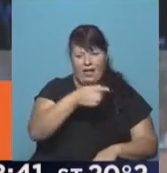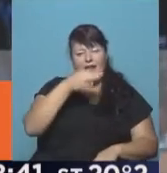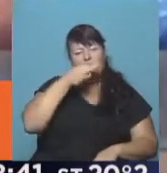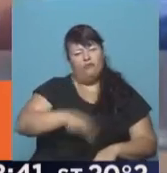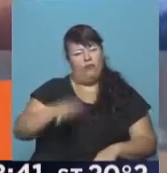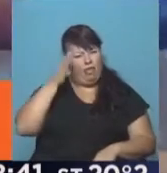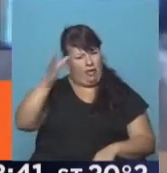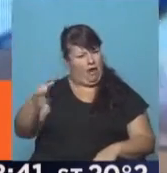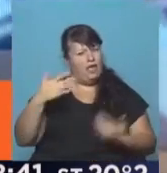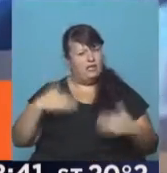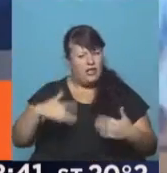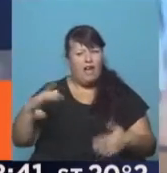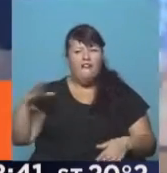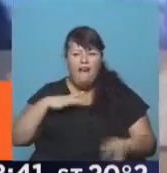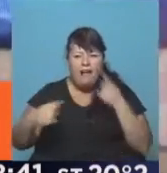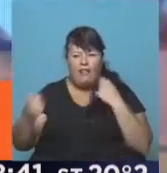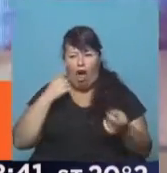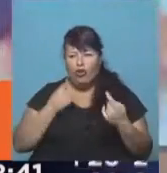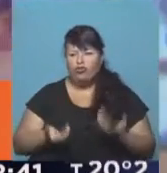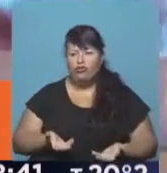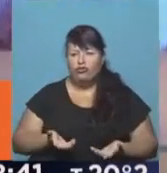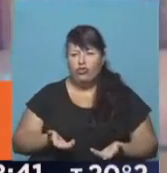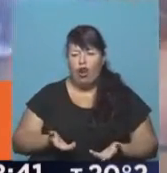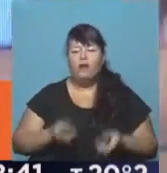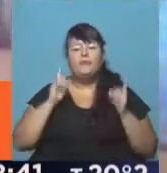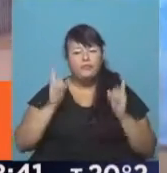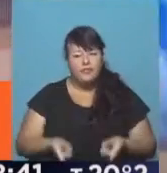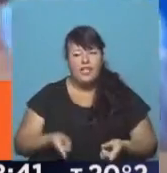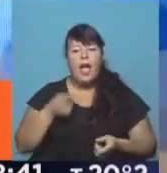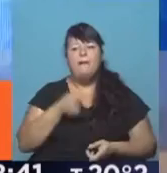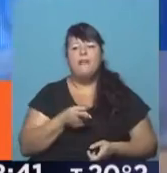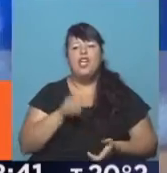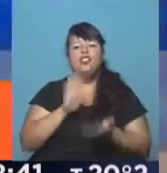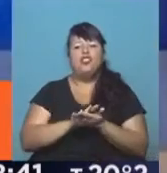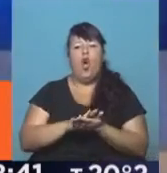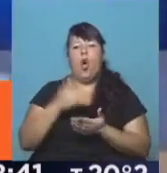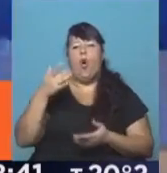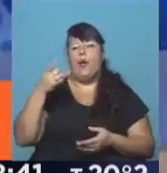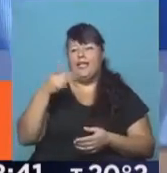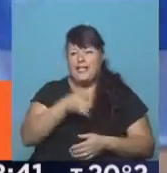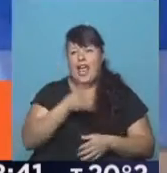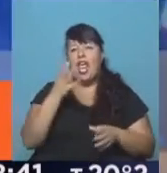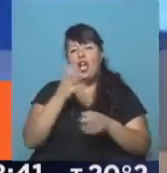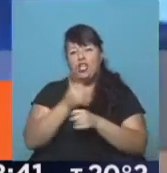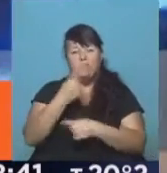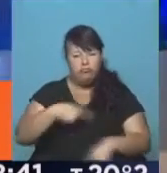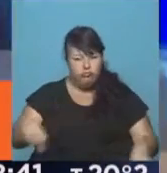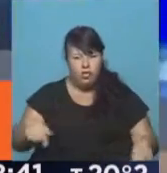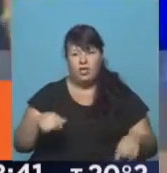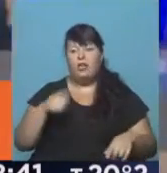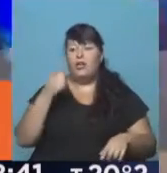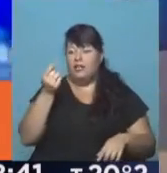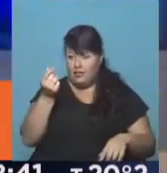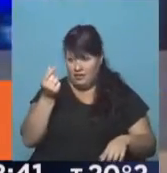donde no se está haciendo ningún control lo mismo pasa con el tema de los servicios y el transporte que tienen